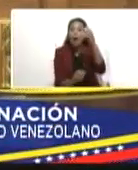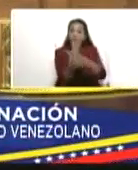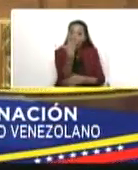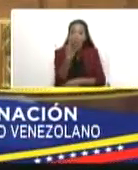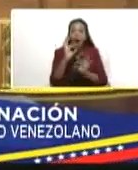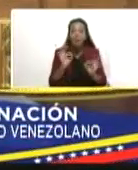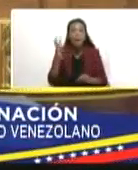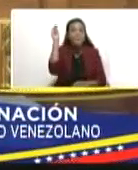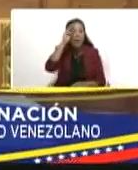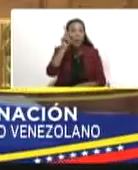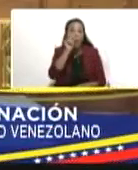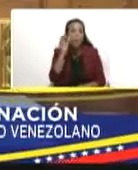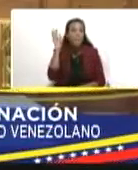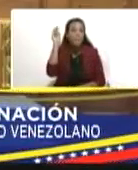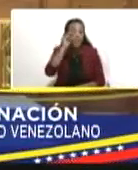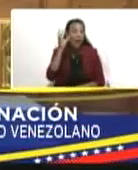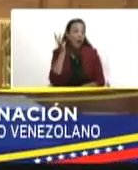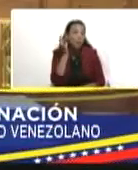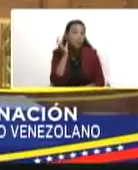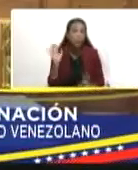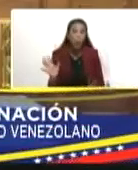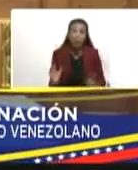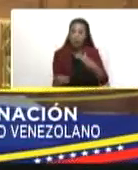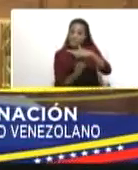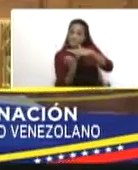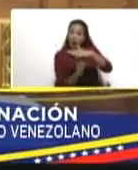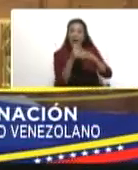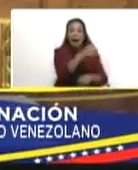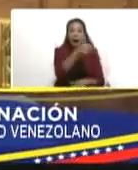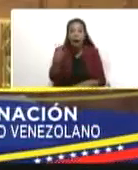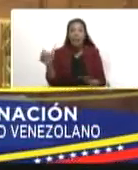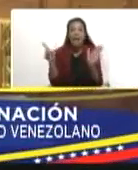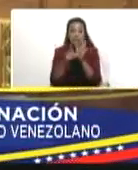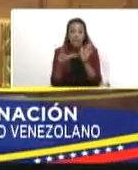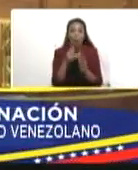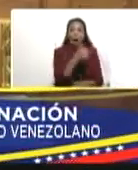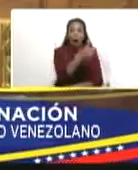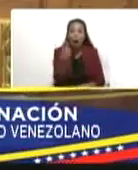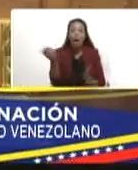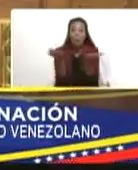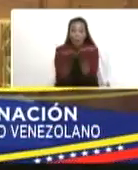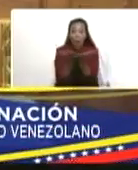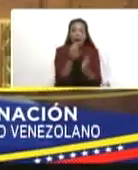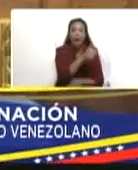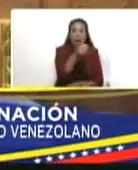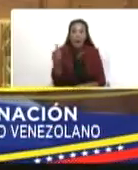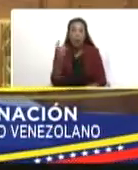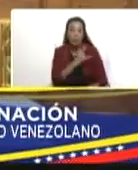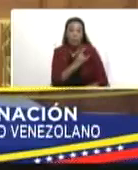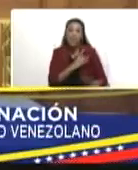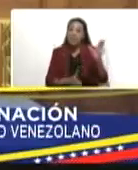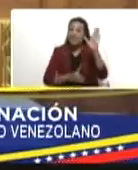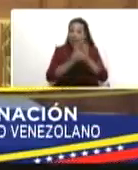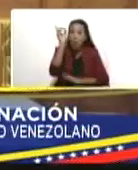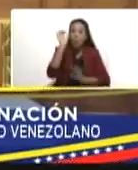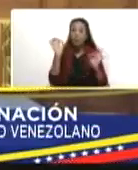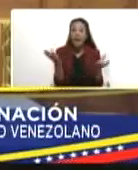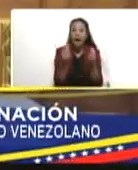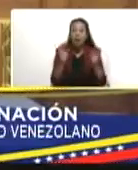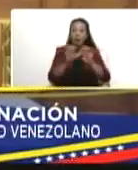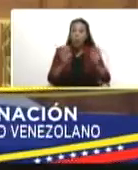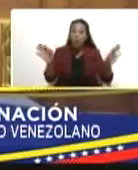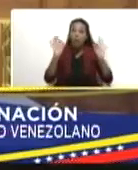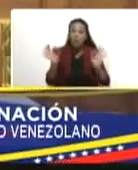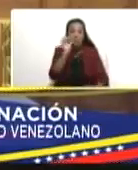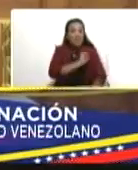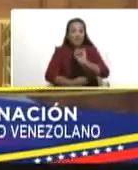de maestros y maestra que tiene su base en cada Liceo en cada escuela para desarrollar la calidad educativa